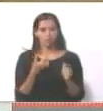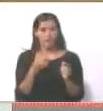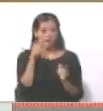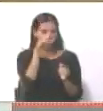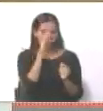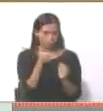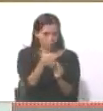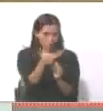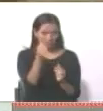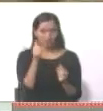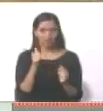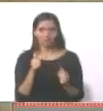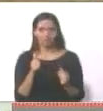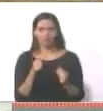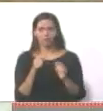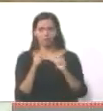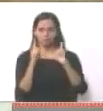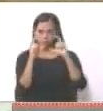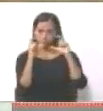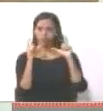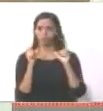aquí.